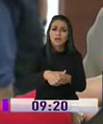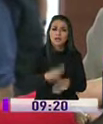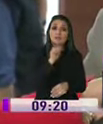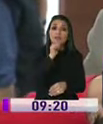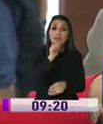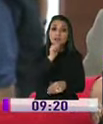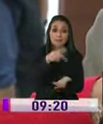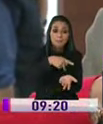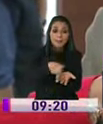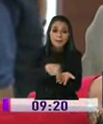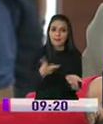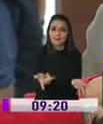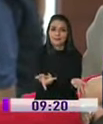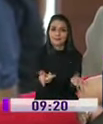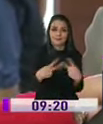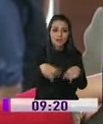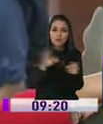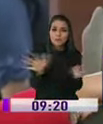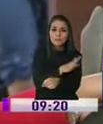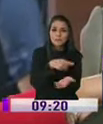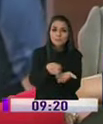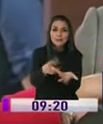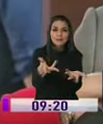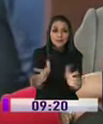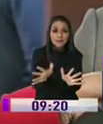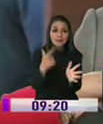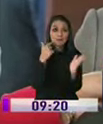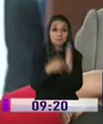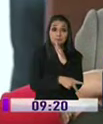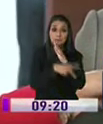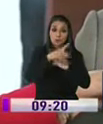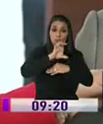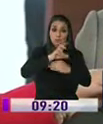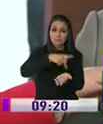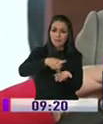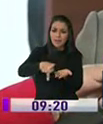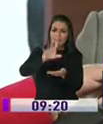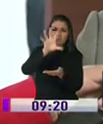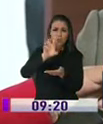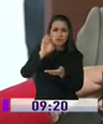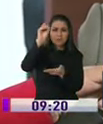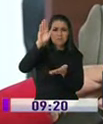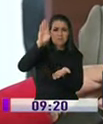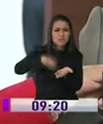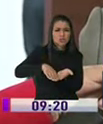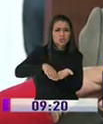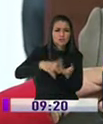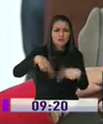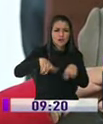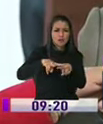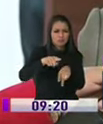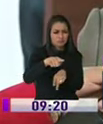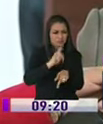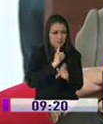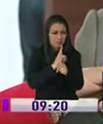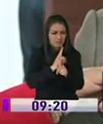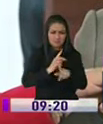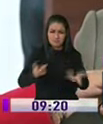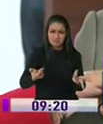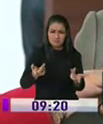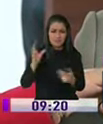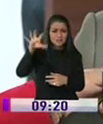el precio no ha sido pagado. Y si nosotros tenemos que Petroecuador ha pagado menos del 50% del precio, ¿cómo yo puedo establecer que existe un